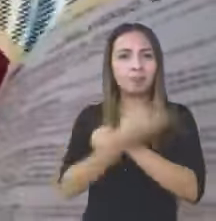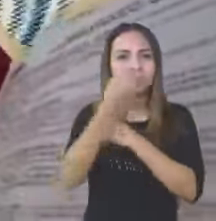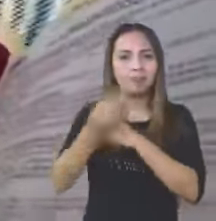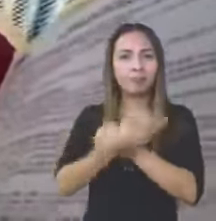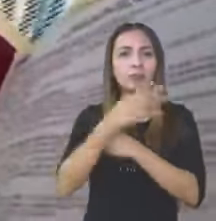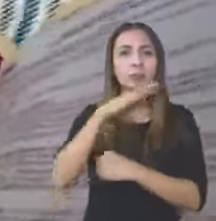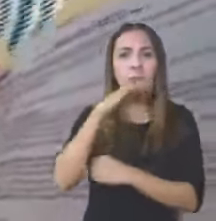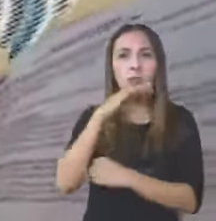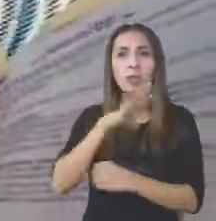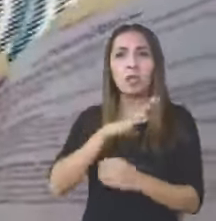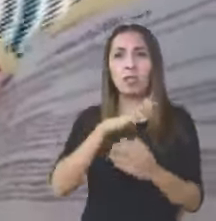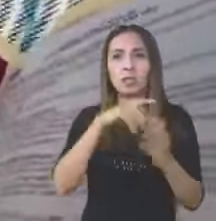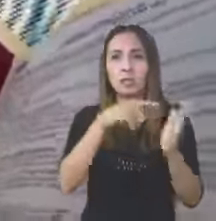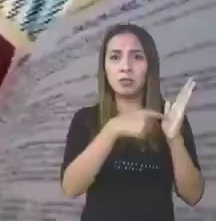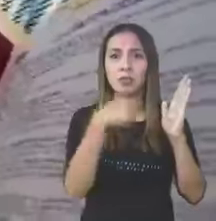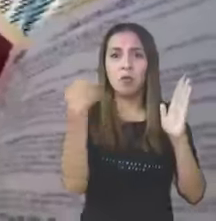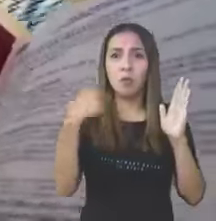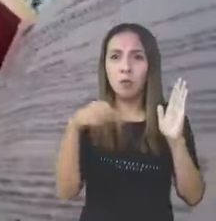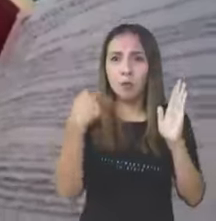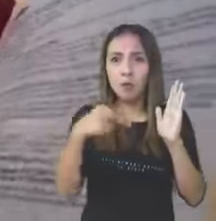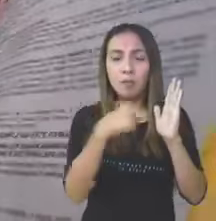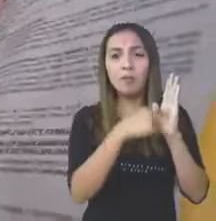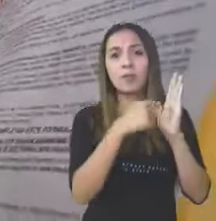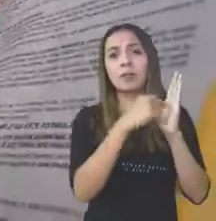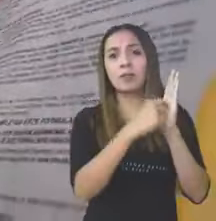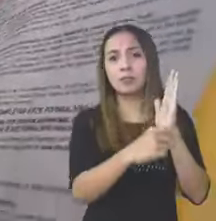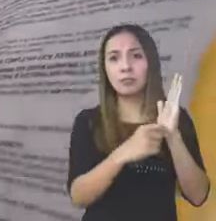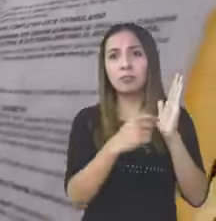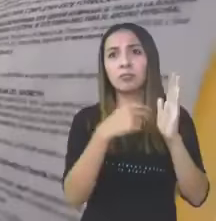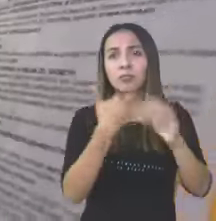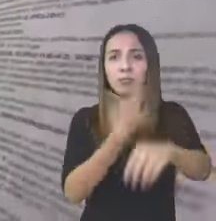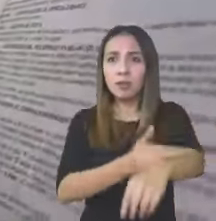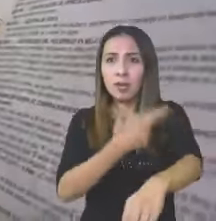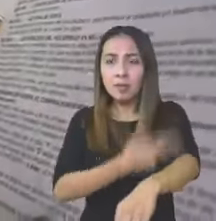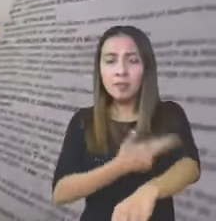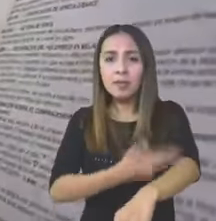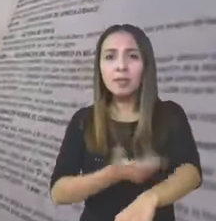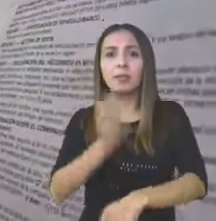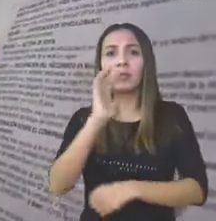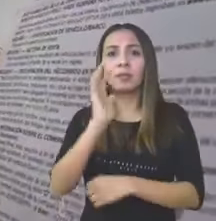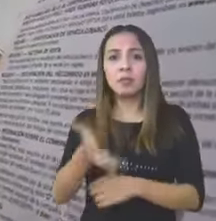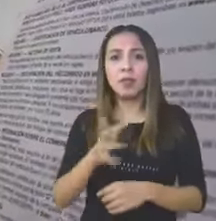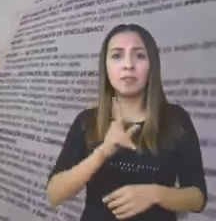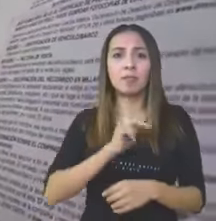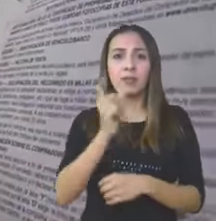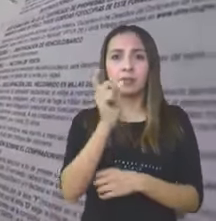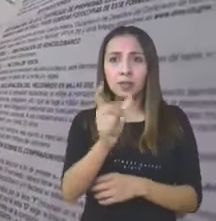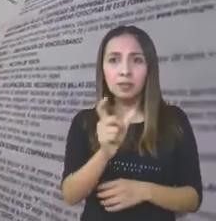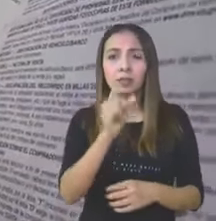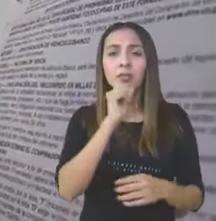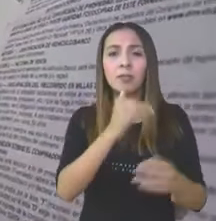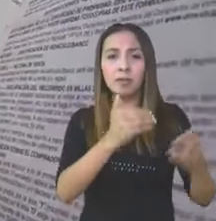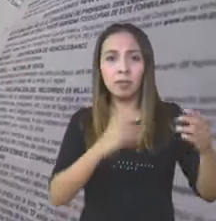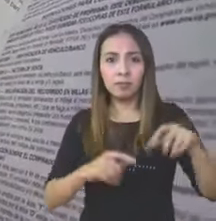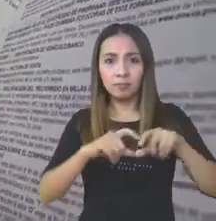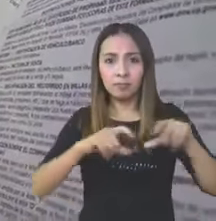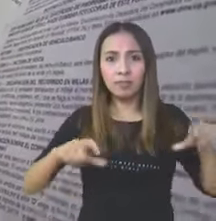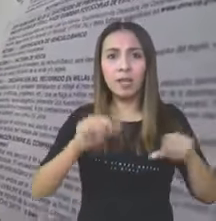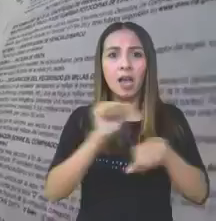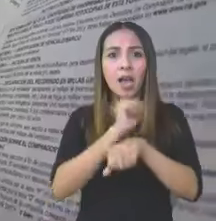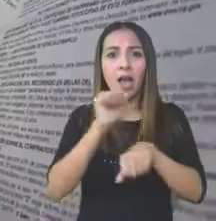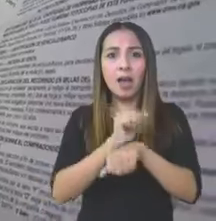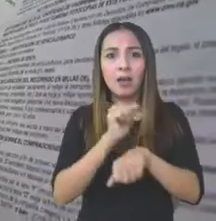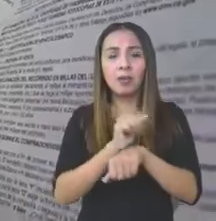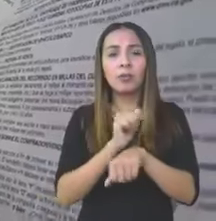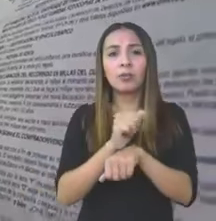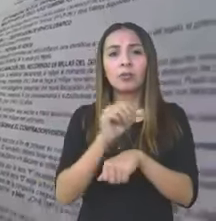su licencia que vamos a tapar por cuestiones de seguridad. Y también pues, está aquí la serie del vehículo, el modelo. Es